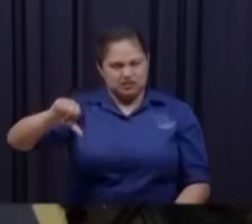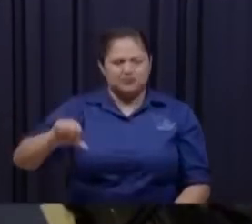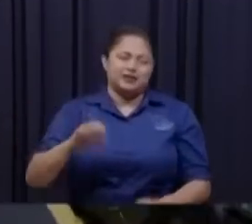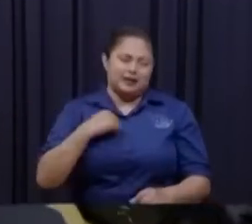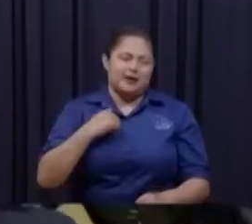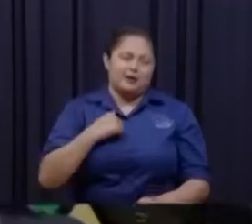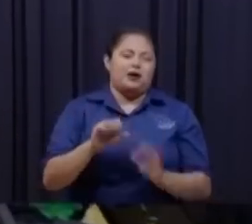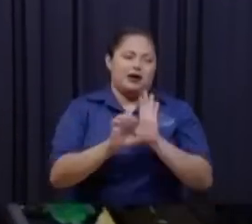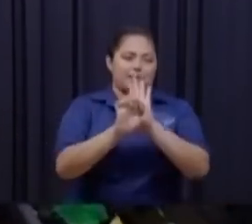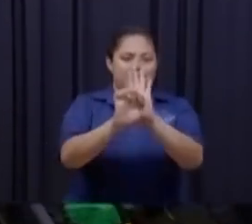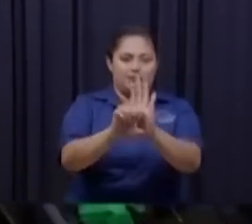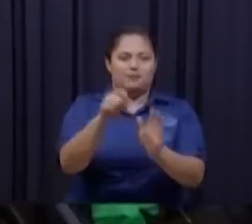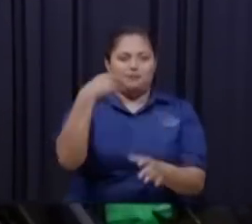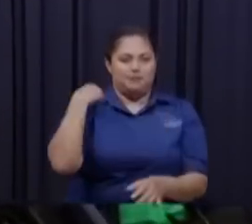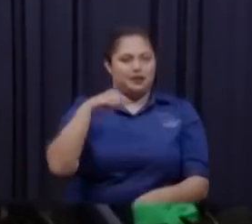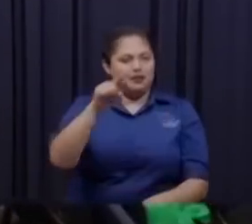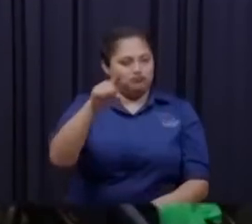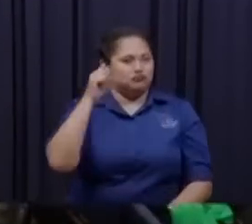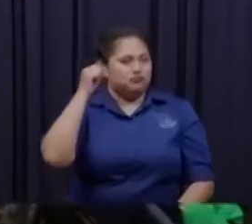ejemplo.